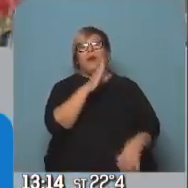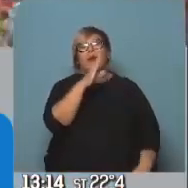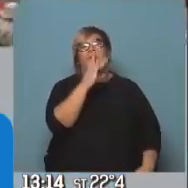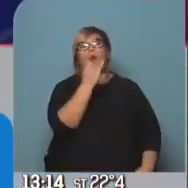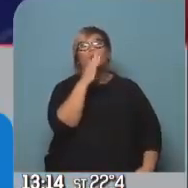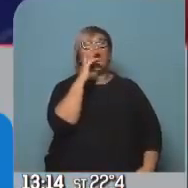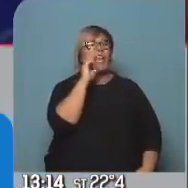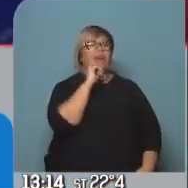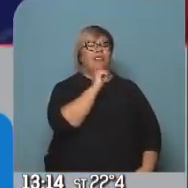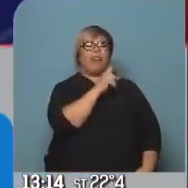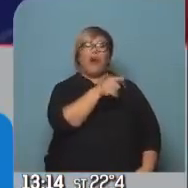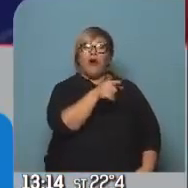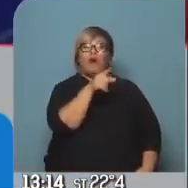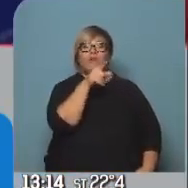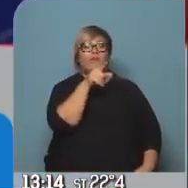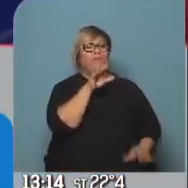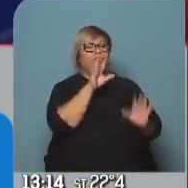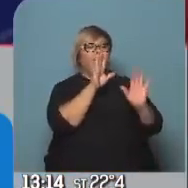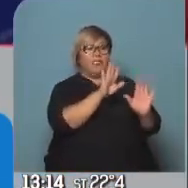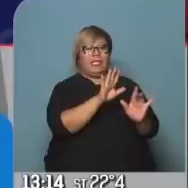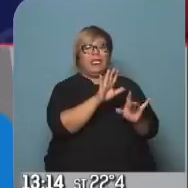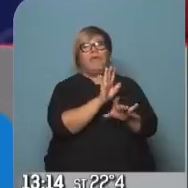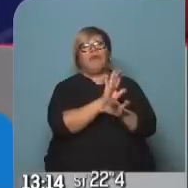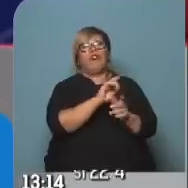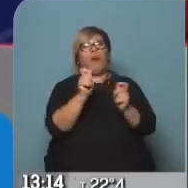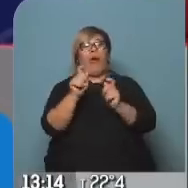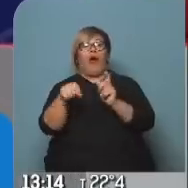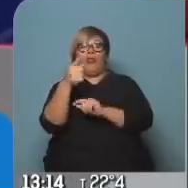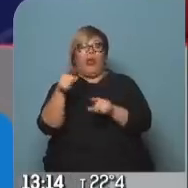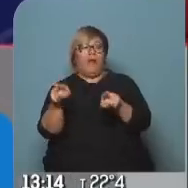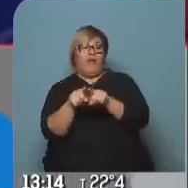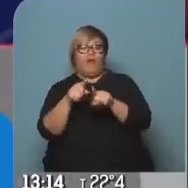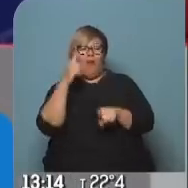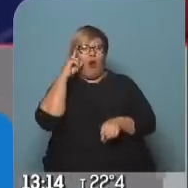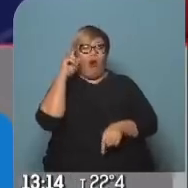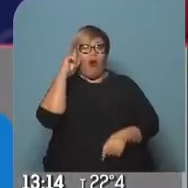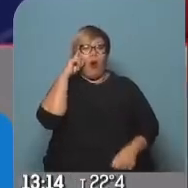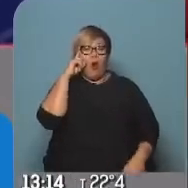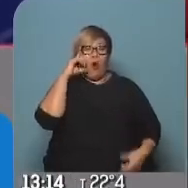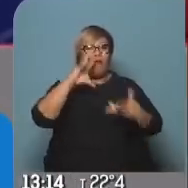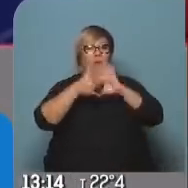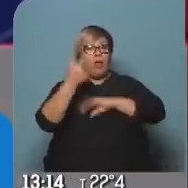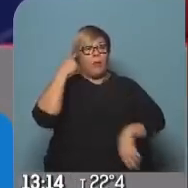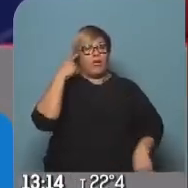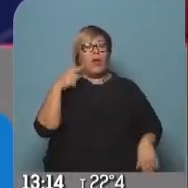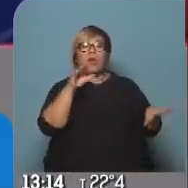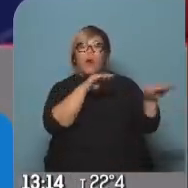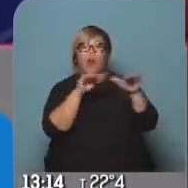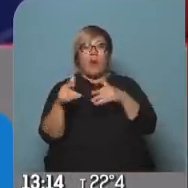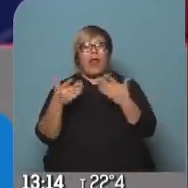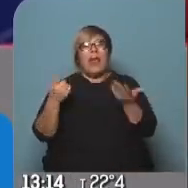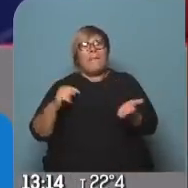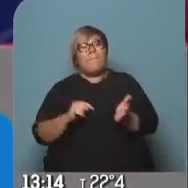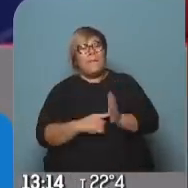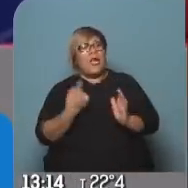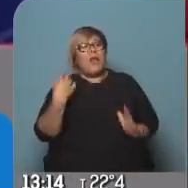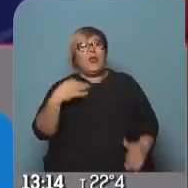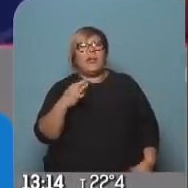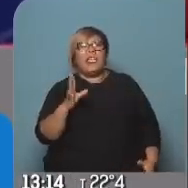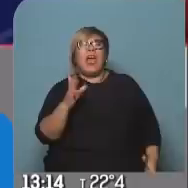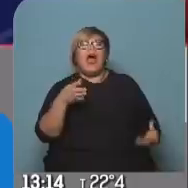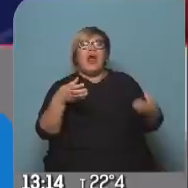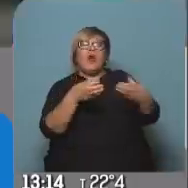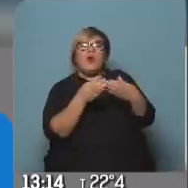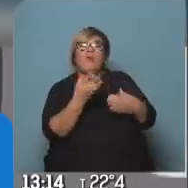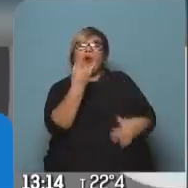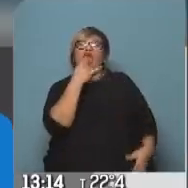que en realidad debería haberse mejorado UNASUR y no hacerla estallar. Y yo creo